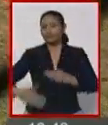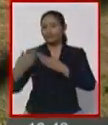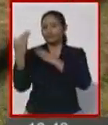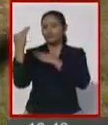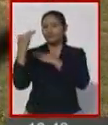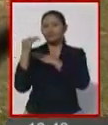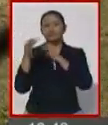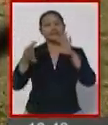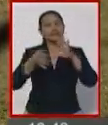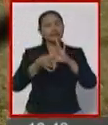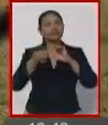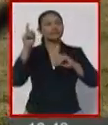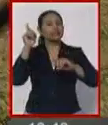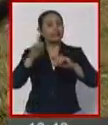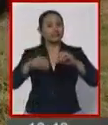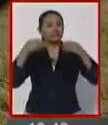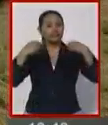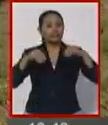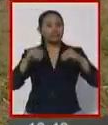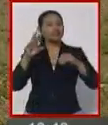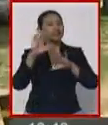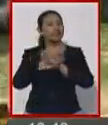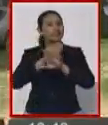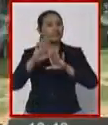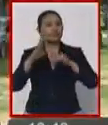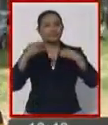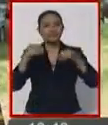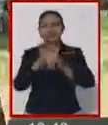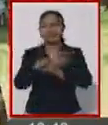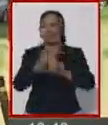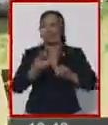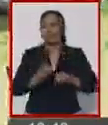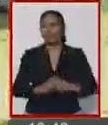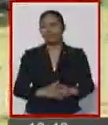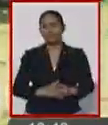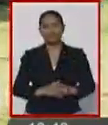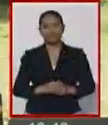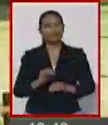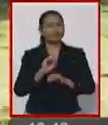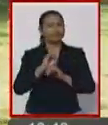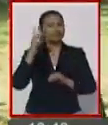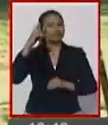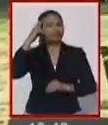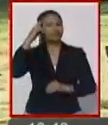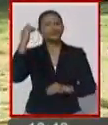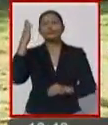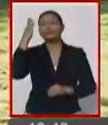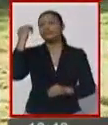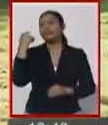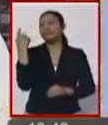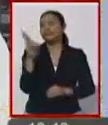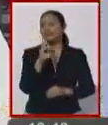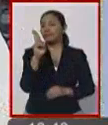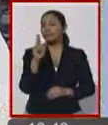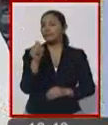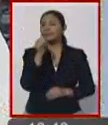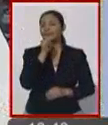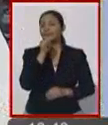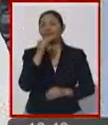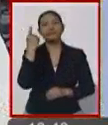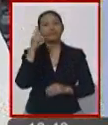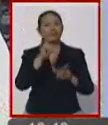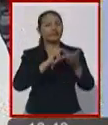donde no se podía vender, no se podía enajenar ni hipotecar bajo ninguna circunstancia, porque solamente eran uso y